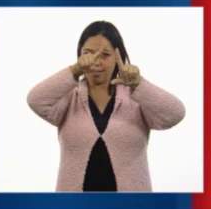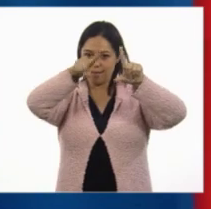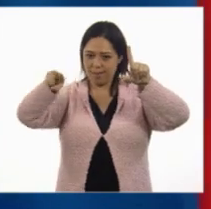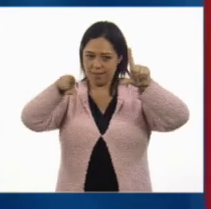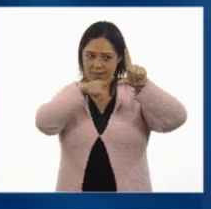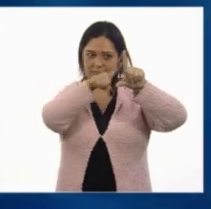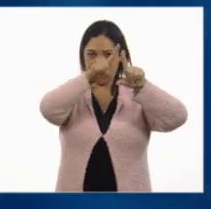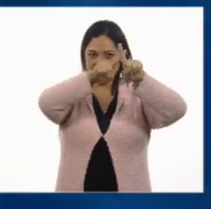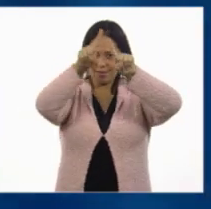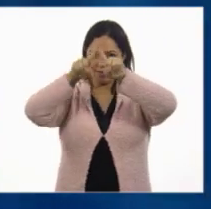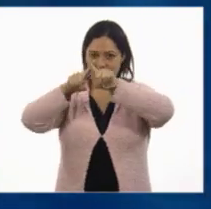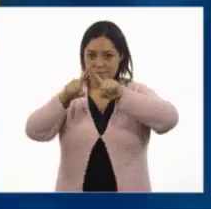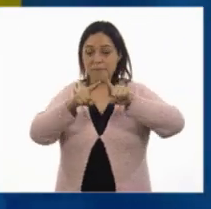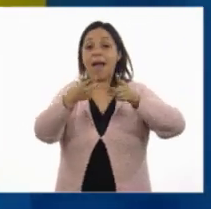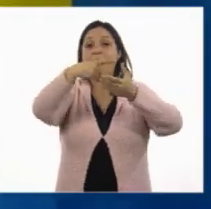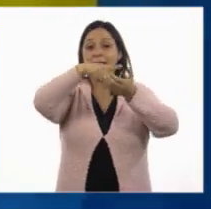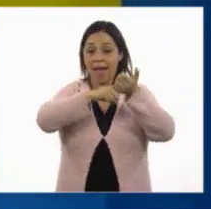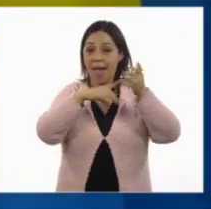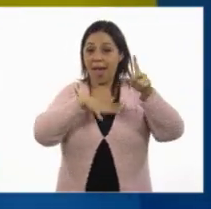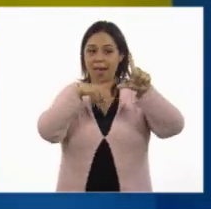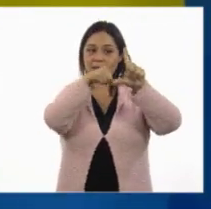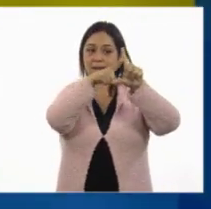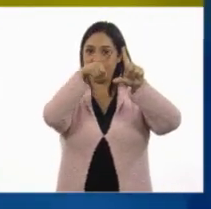el otro?